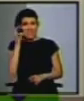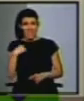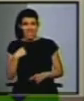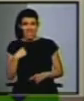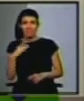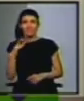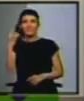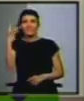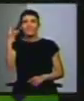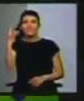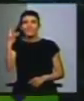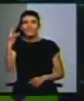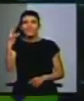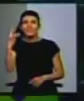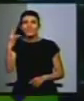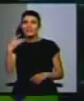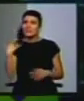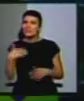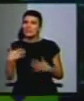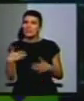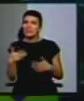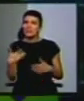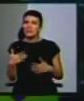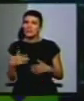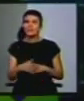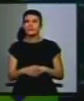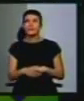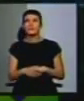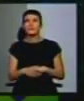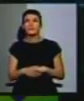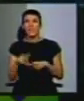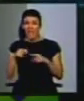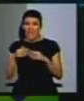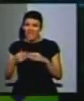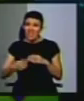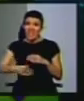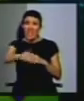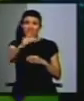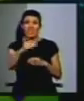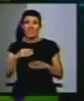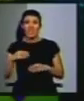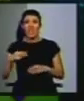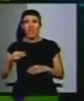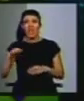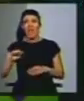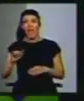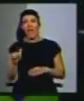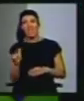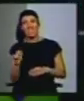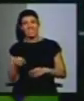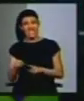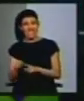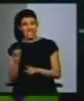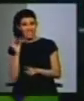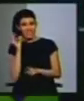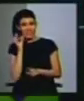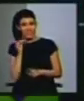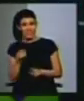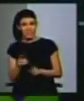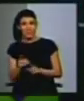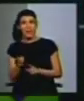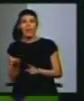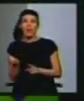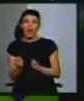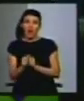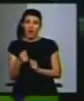magnitud de lo que estaba pasando. Y en adelante, Aileen Garriga Dorfman y sus dos hermanos decidieron